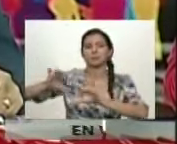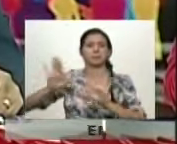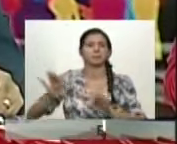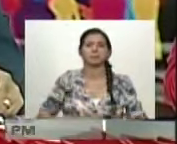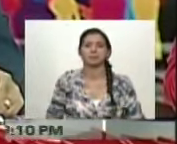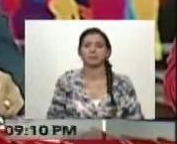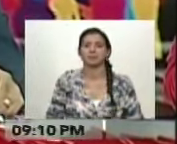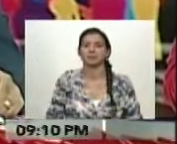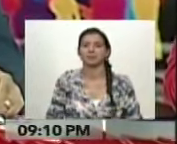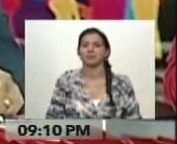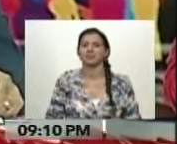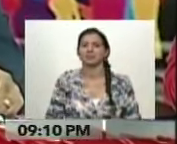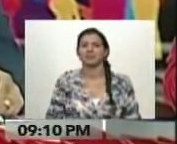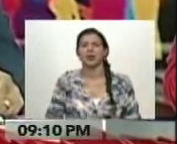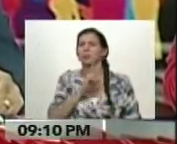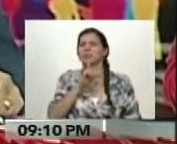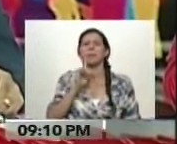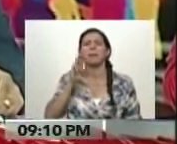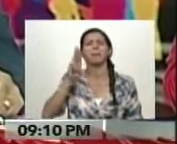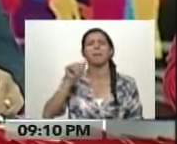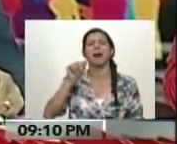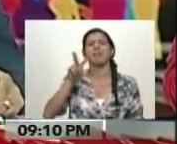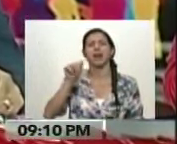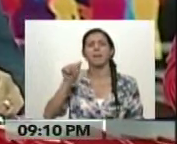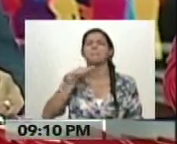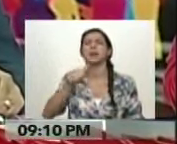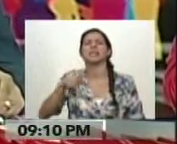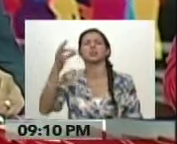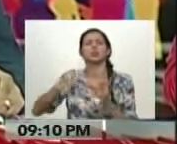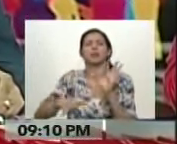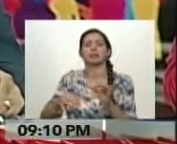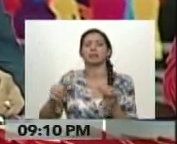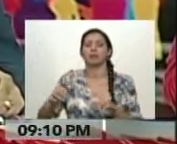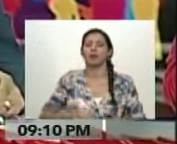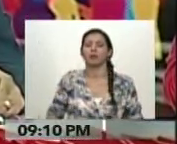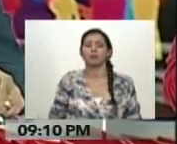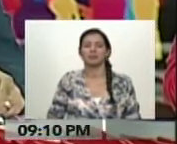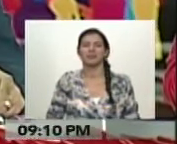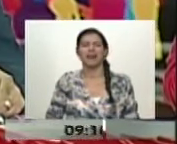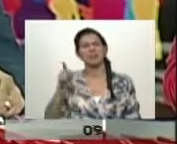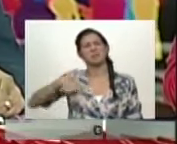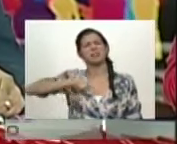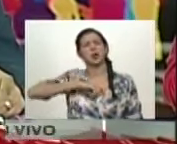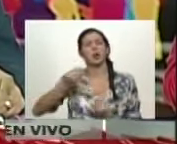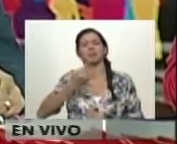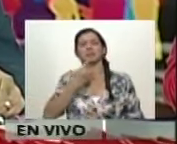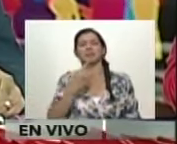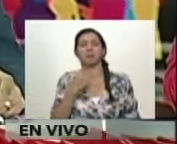¿Cómo se dirá pava en España? Pava. Pava.